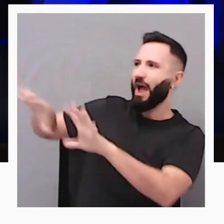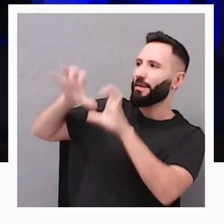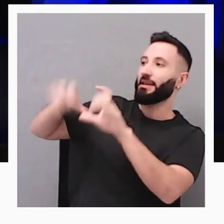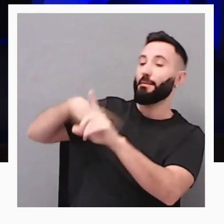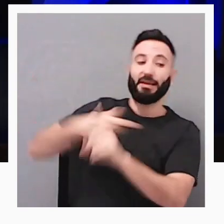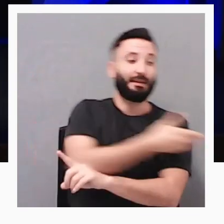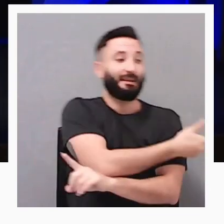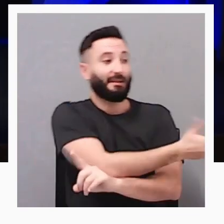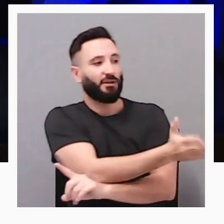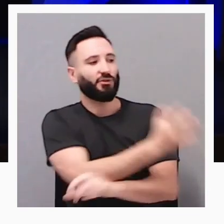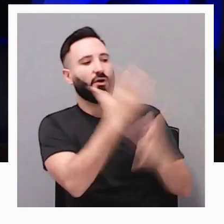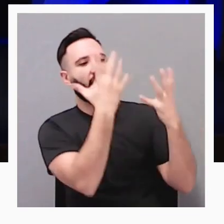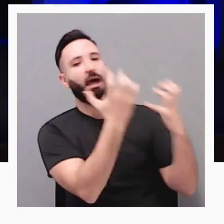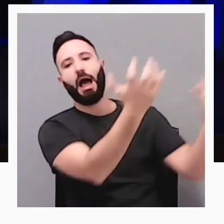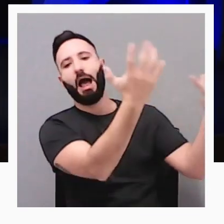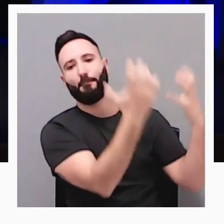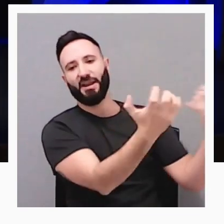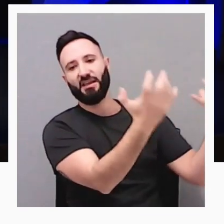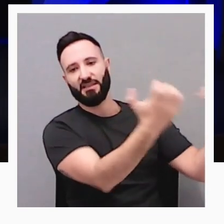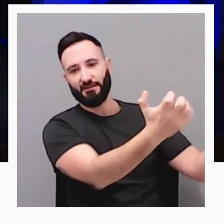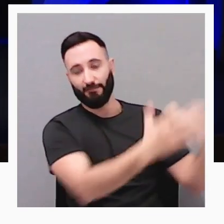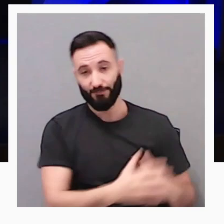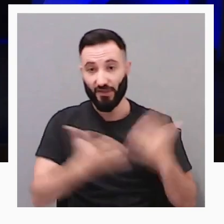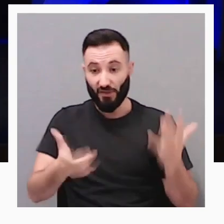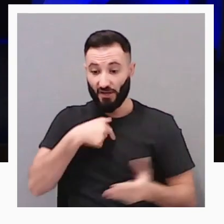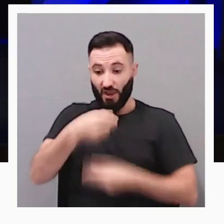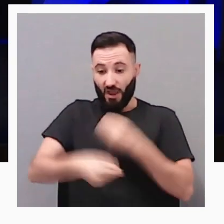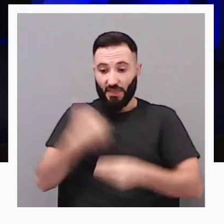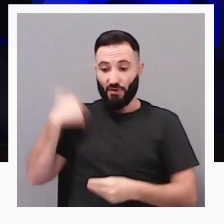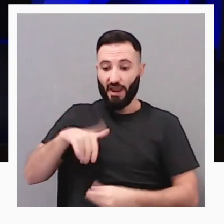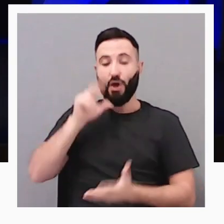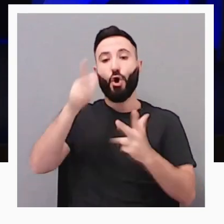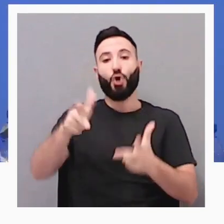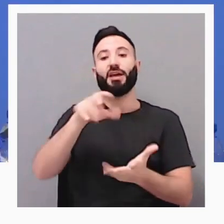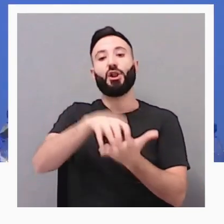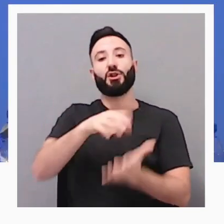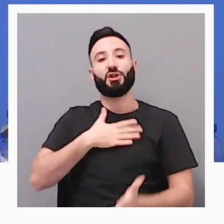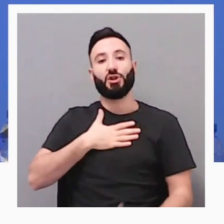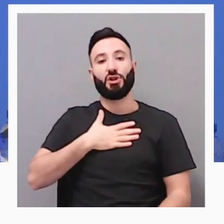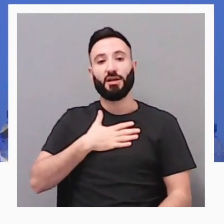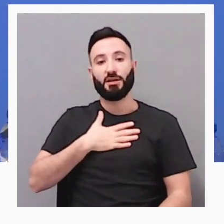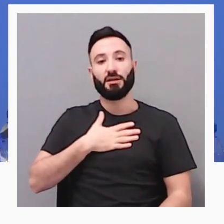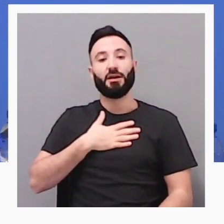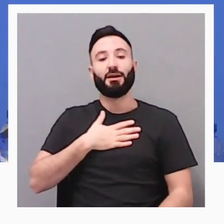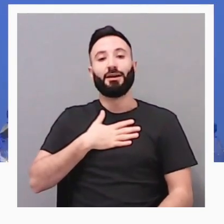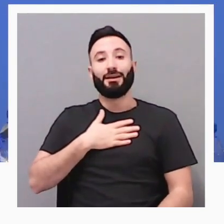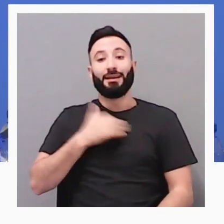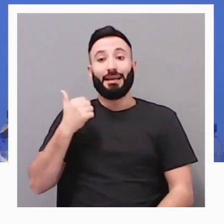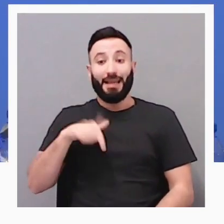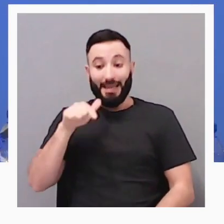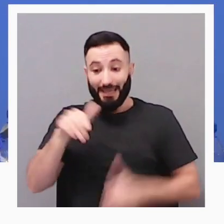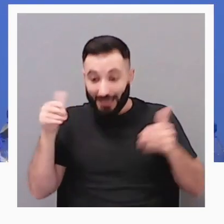propia experiencia. Esto es lo que hemos hecho, ya digo, y estamos haciendo desde Hotel Escuela Convento Santo Domingo, donde ayudamos